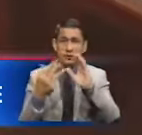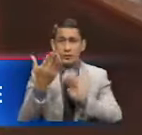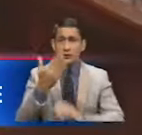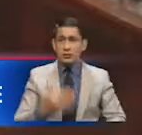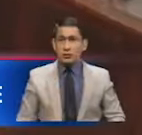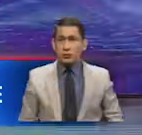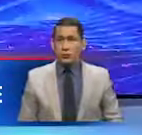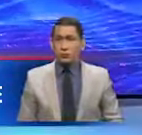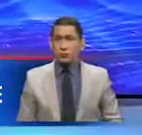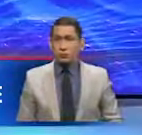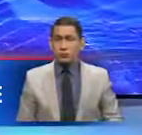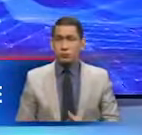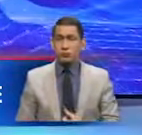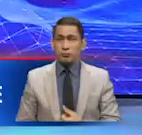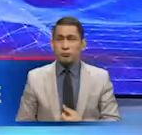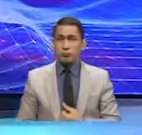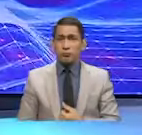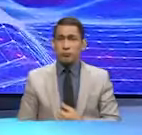Televisión.